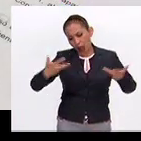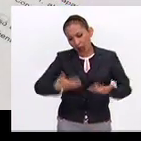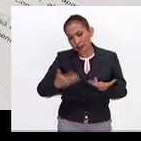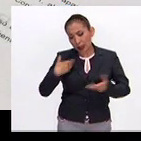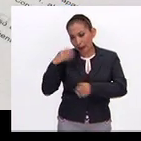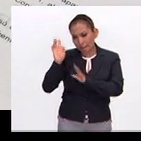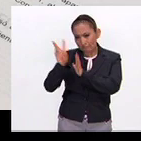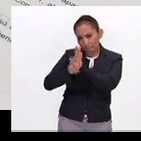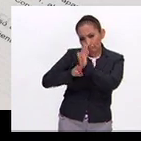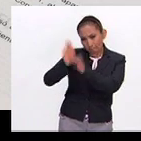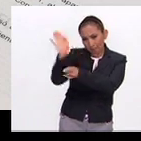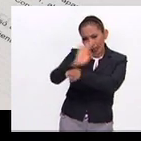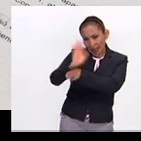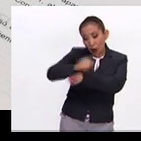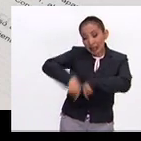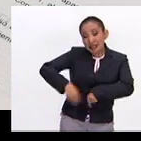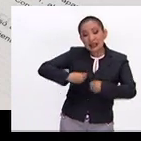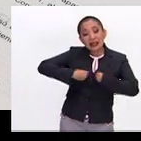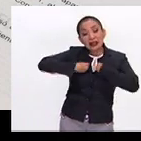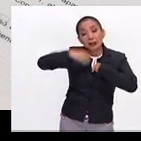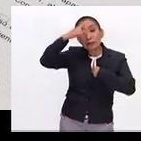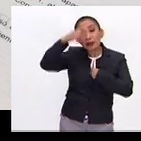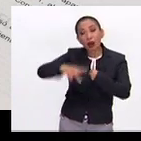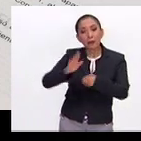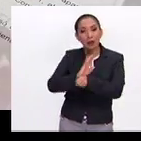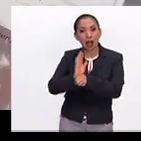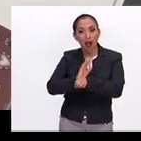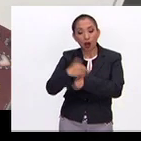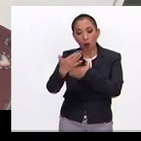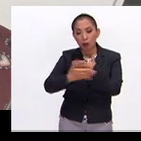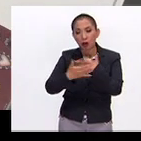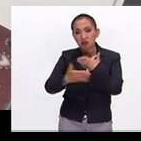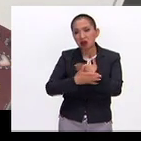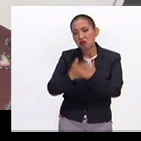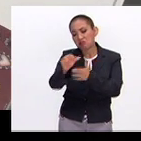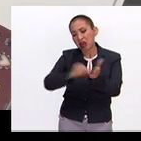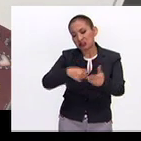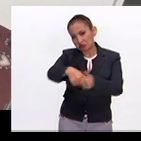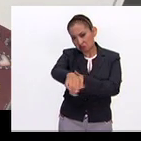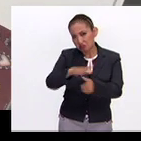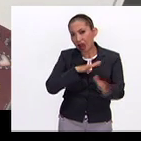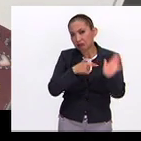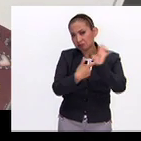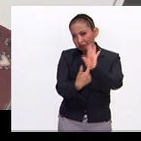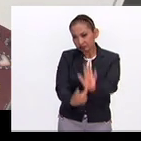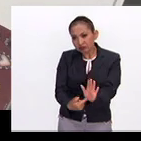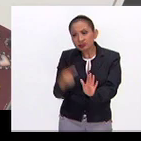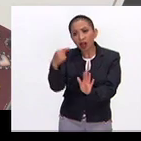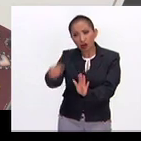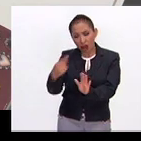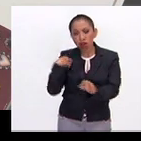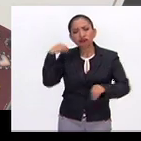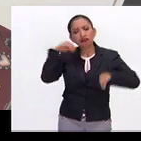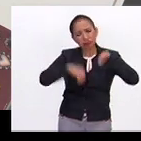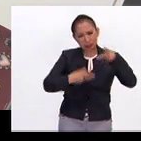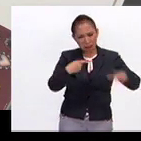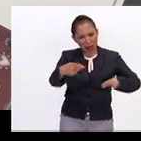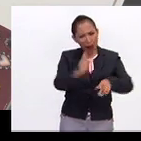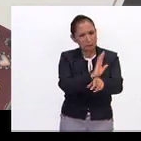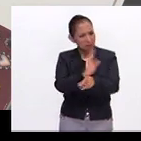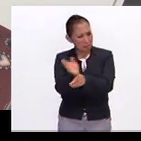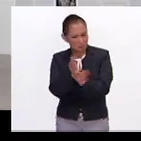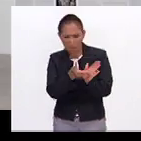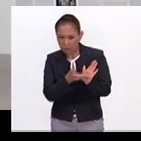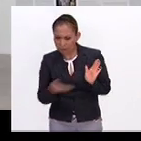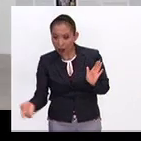saldrá dentro de unos meses. Es una gran producción. Entonces, he visitado a muchas familias, hablado con los